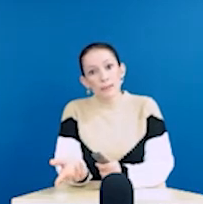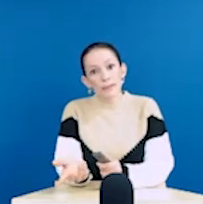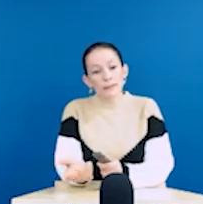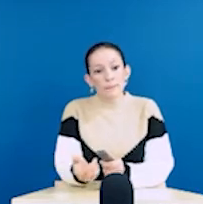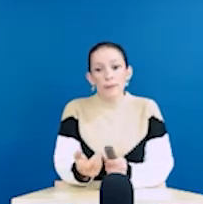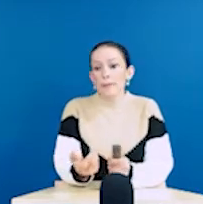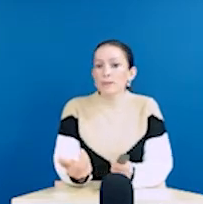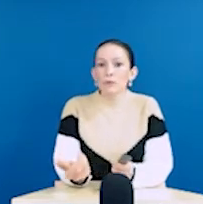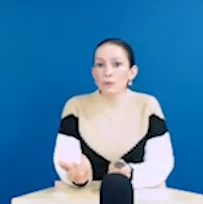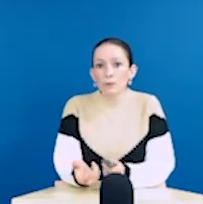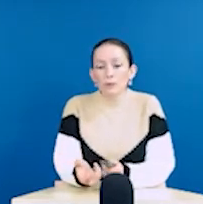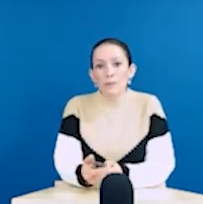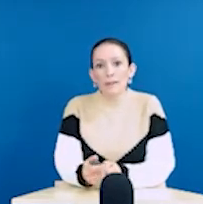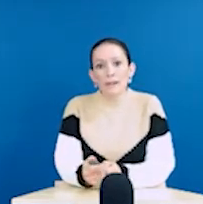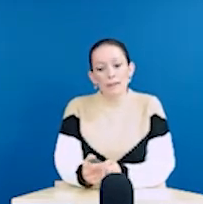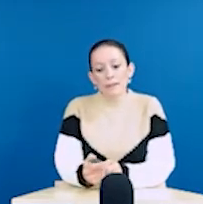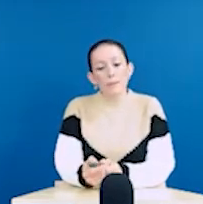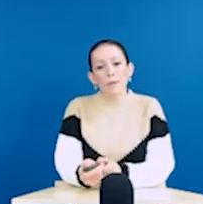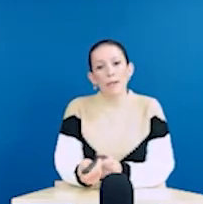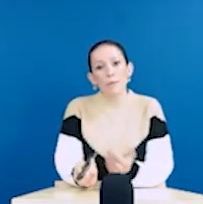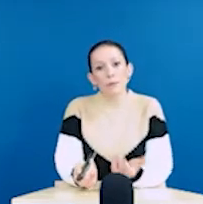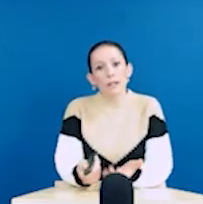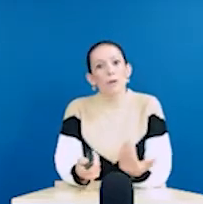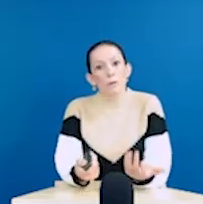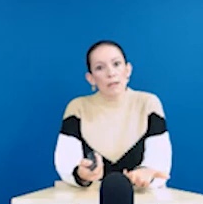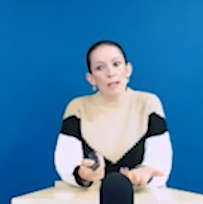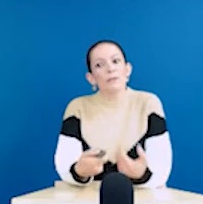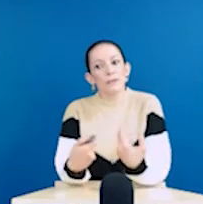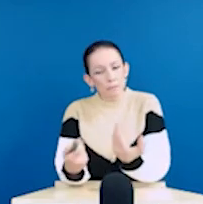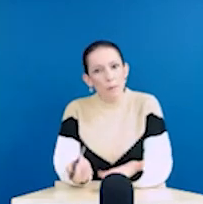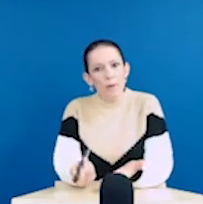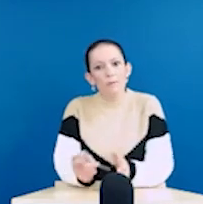nuestros pacientes y pues nosotros como entidades tampoco queremos tener